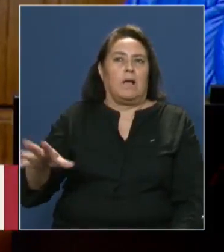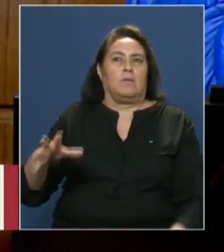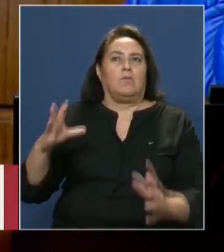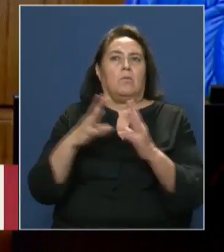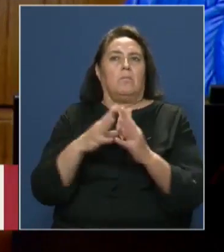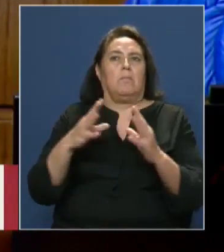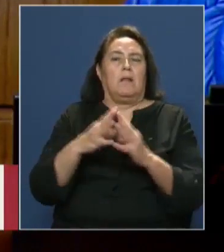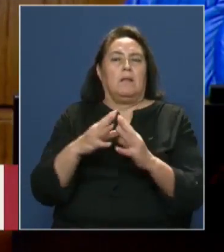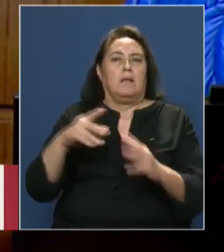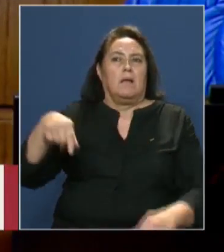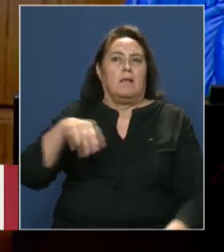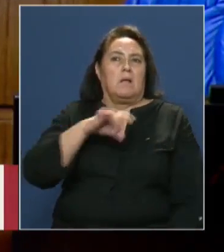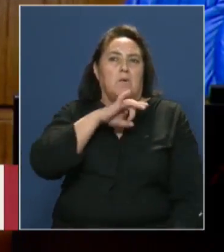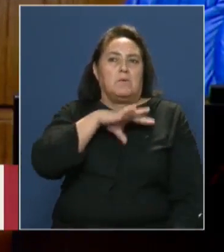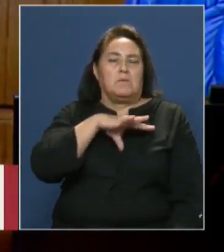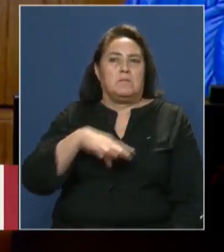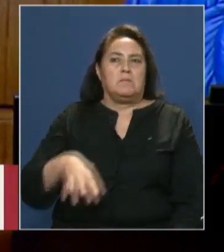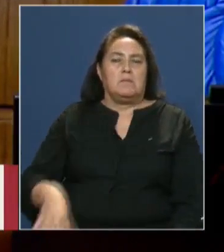que tenemos en Chile